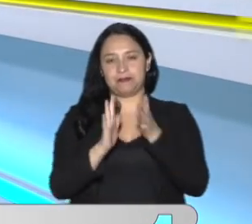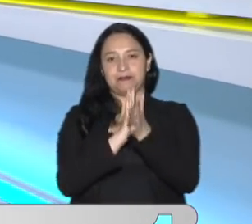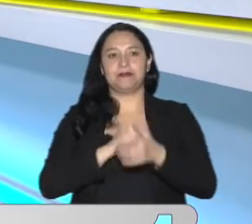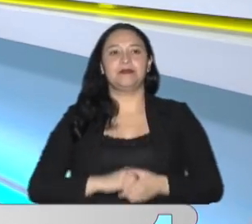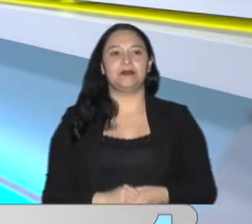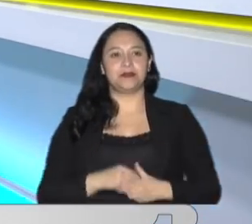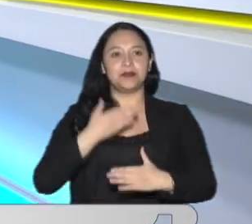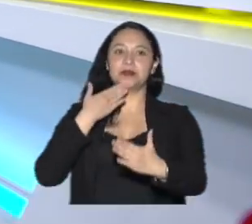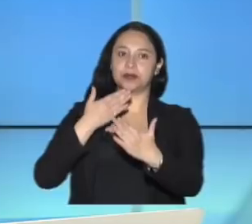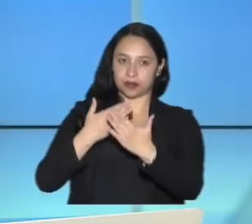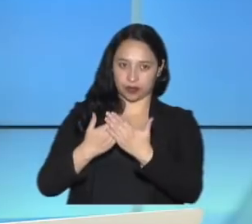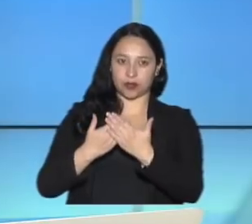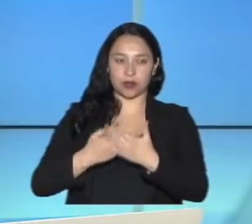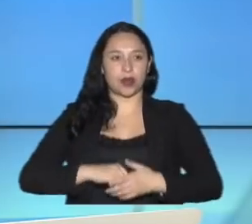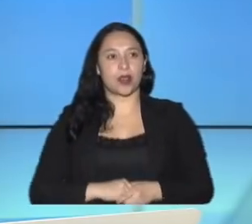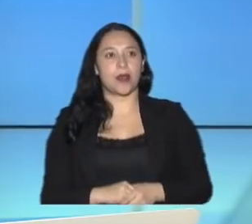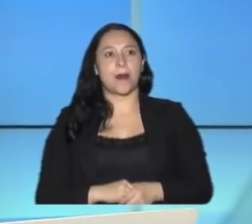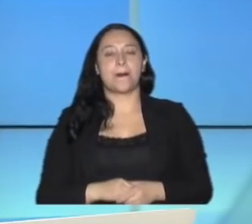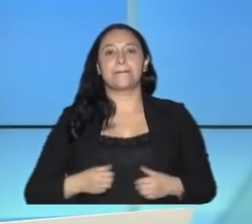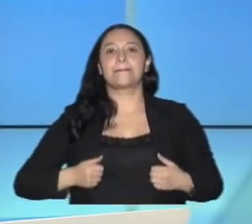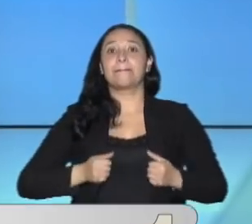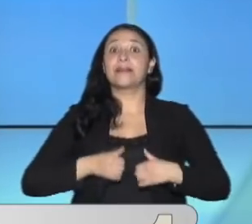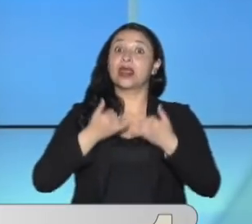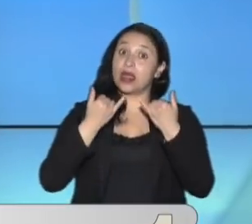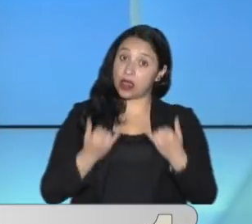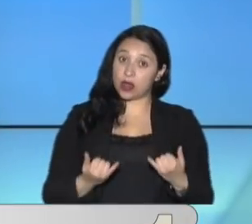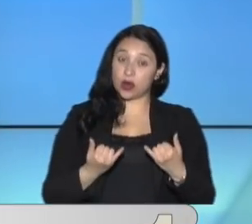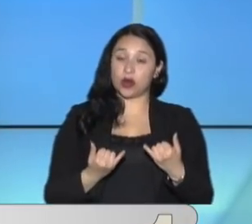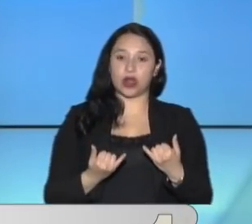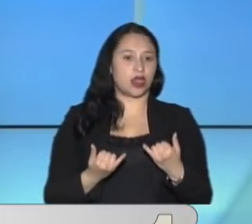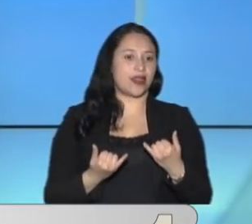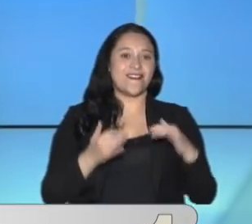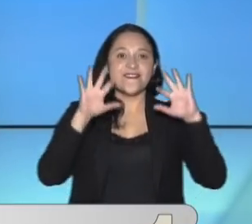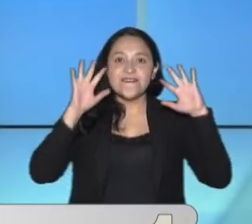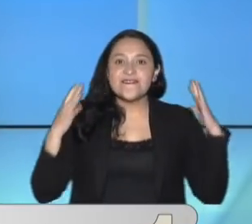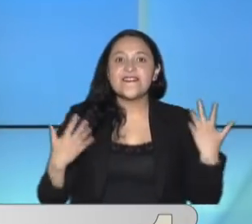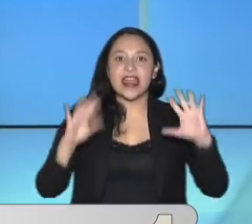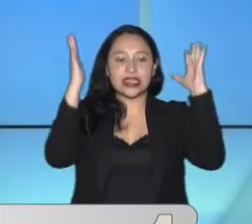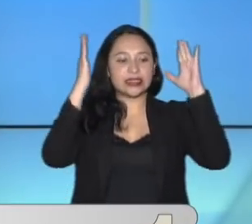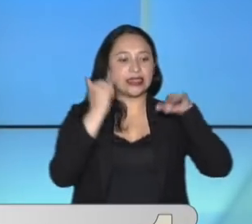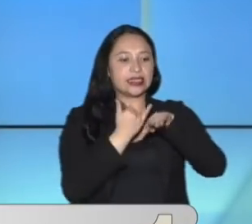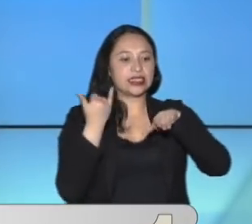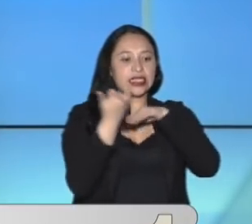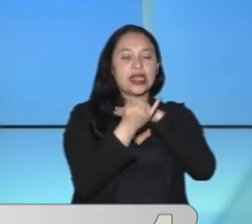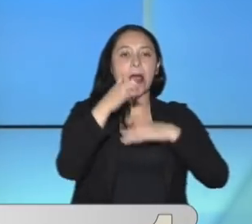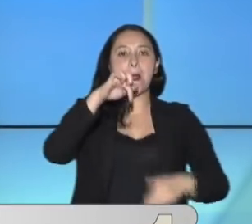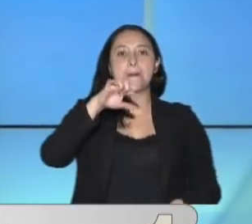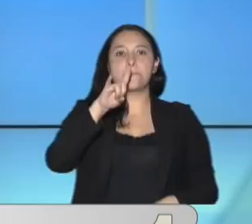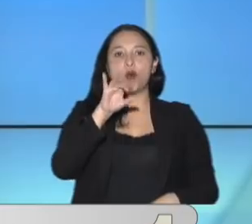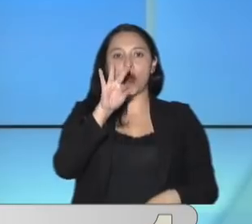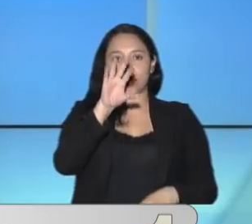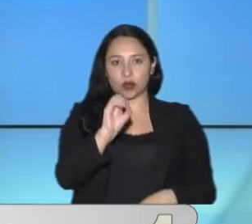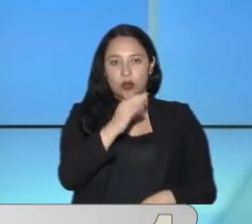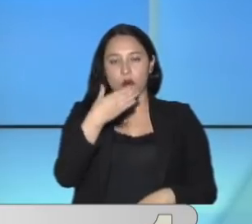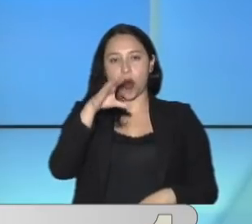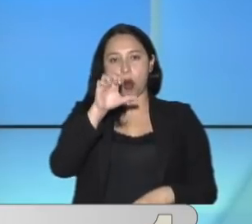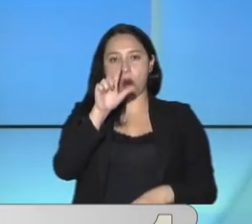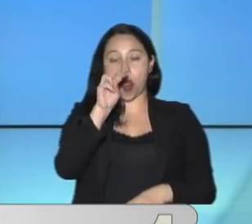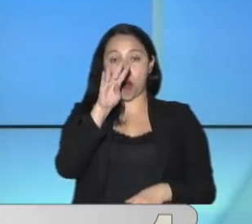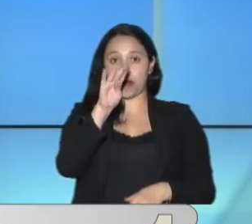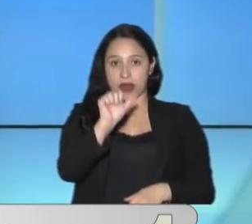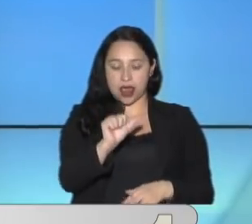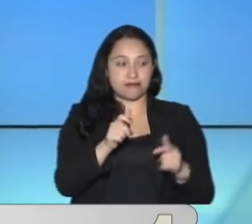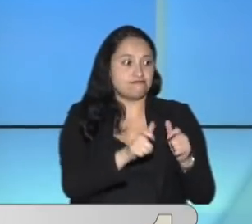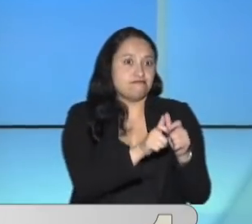Así es, Tatiana, muchas gracias. Intervienen dos COVID fiestas en Puerto Colombia con casi un centenar de personas. También, para